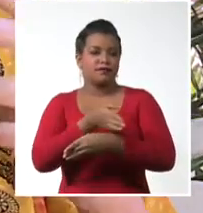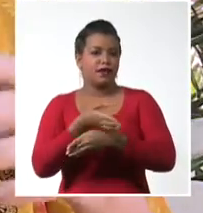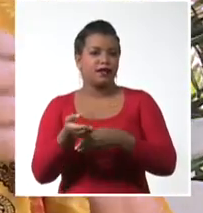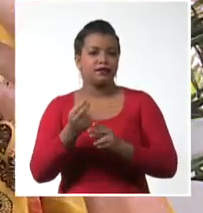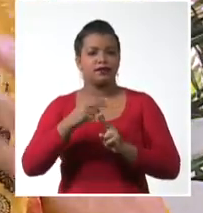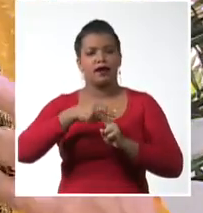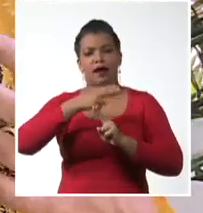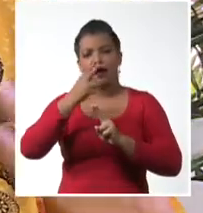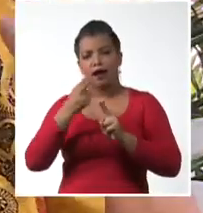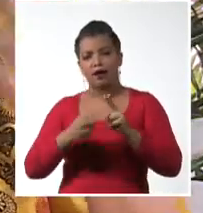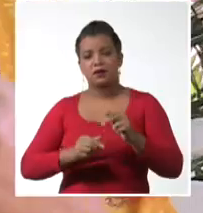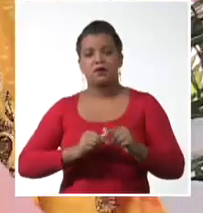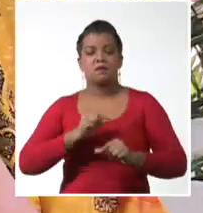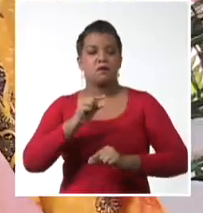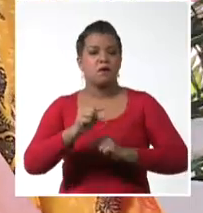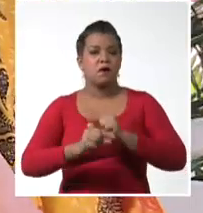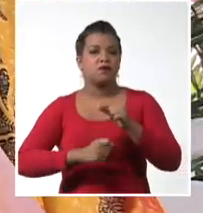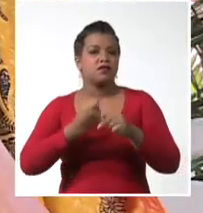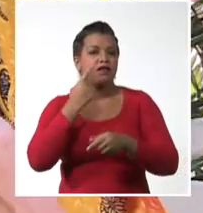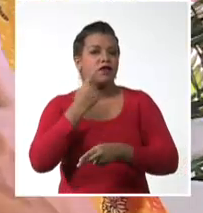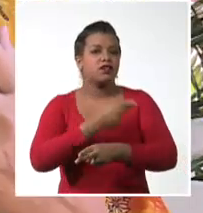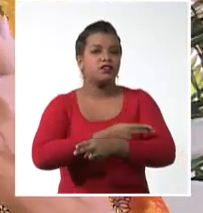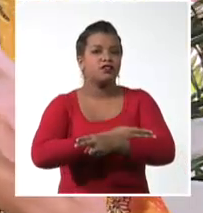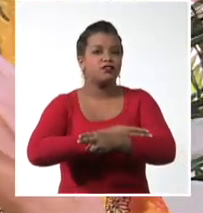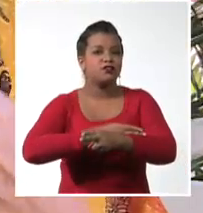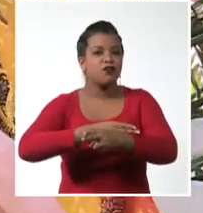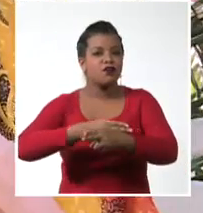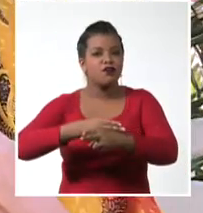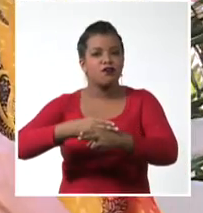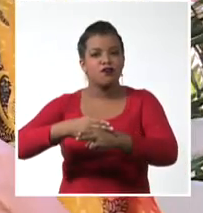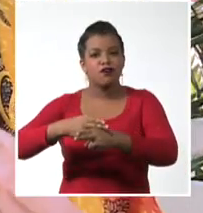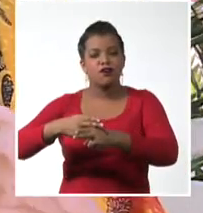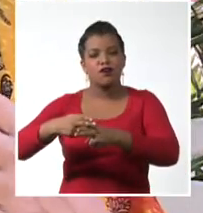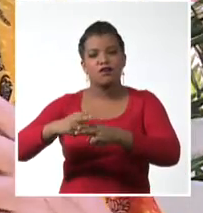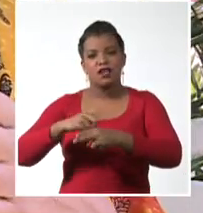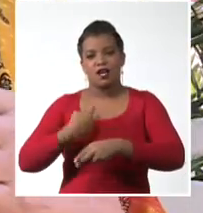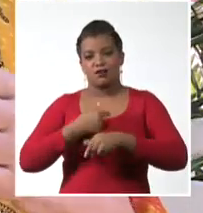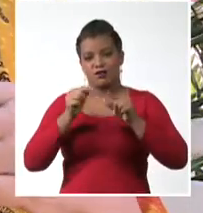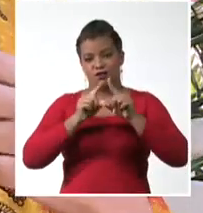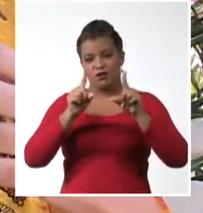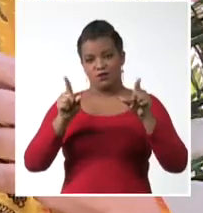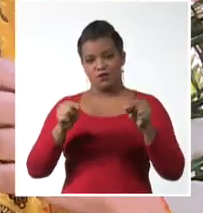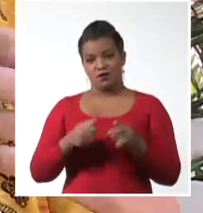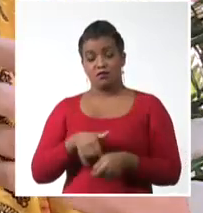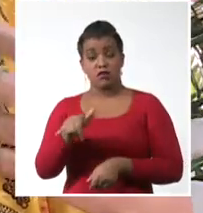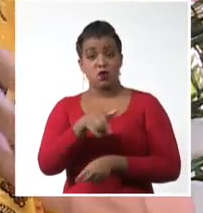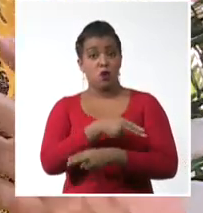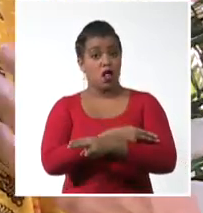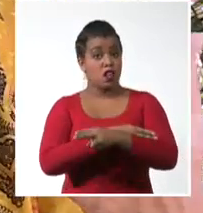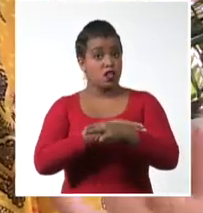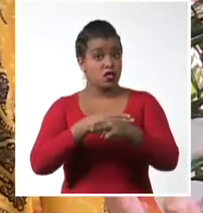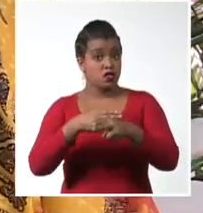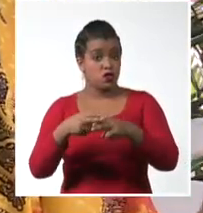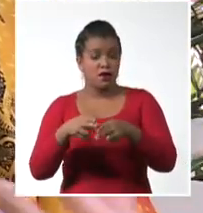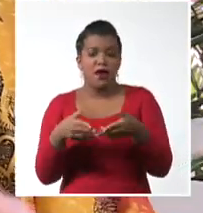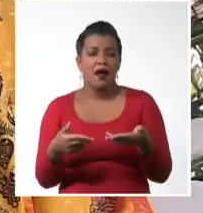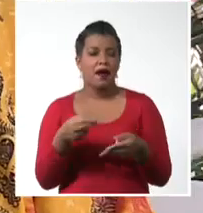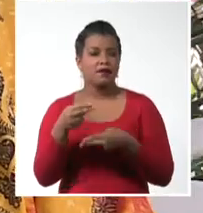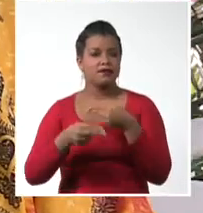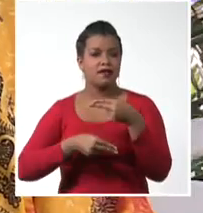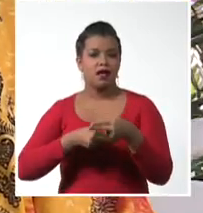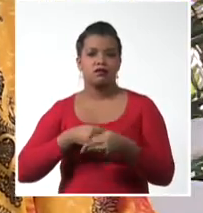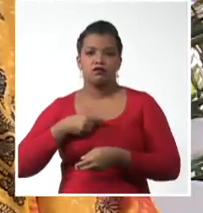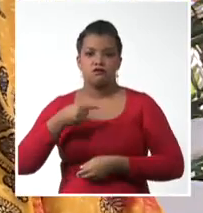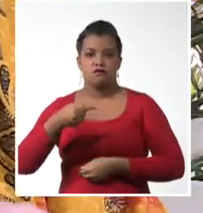dramatizados, empezaron a reflejar la historia de nuestro país, pero también la historia de lo que se estaba haciendo cotidianamente en